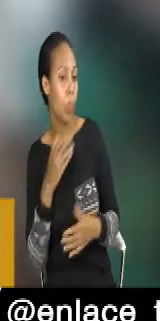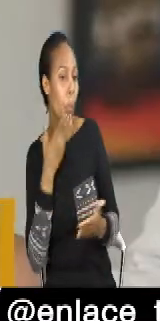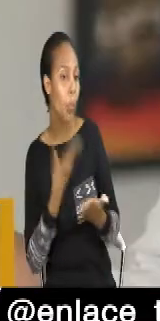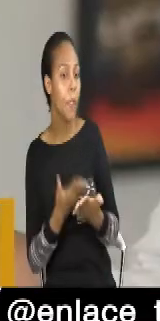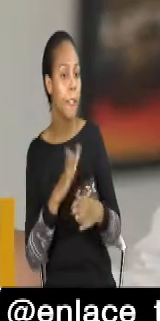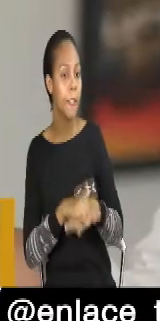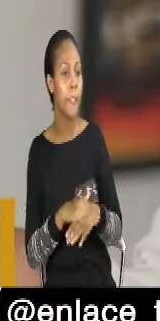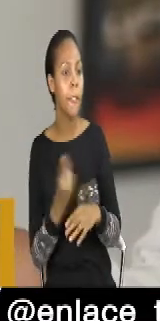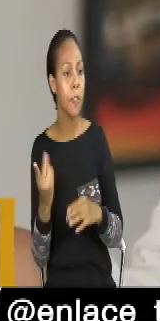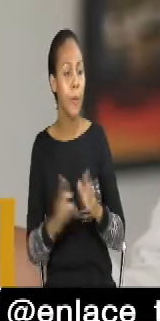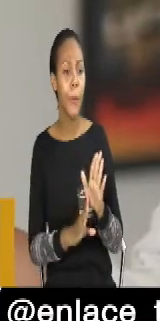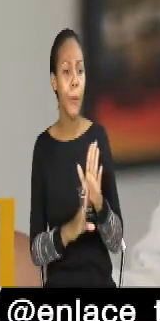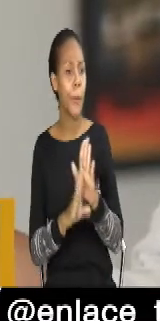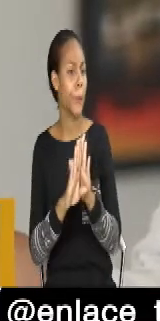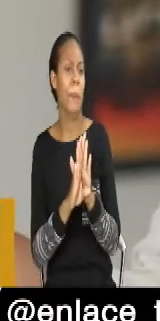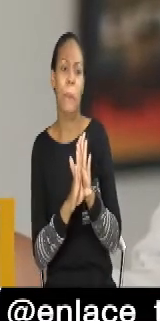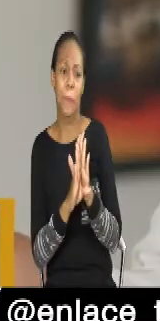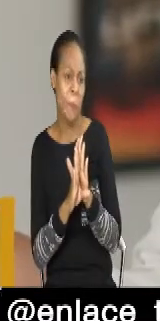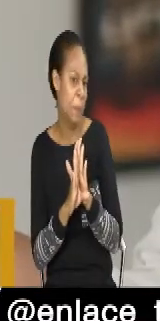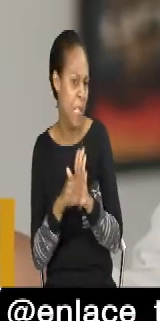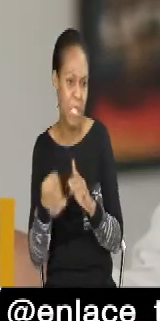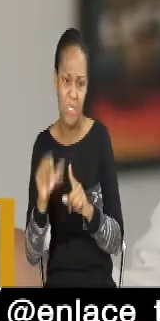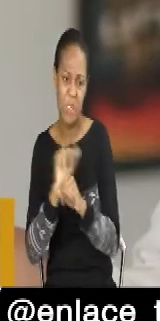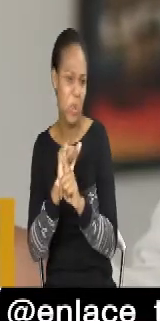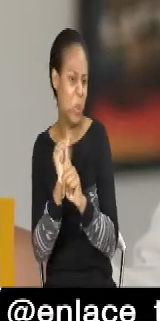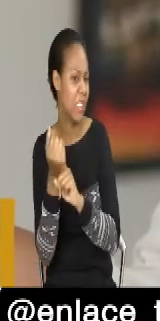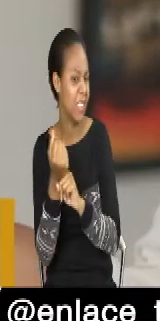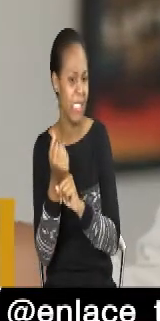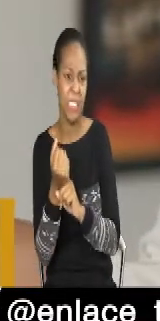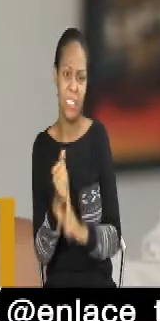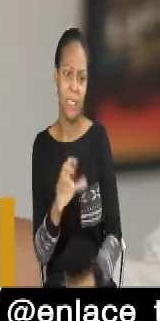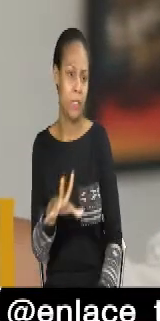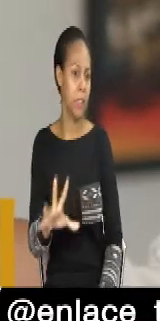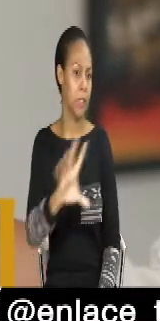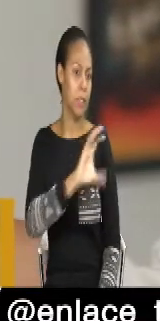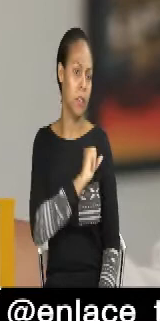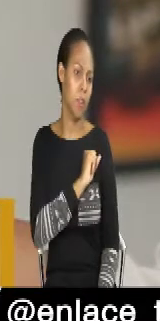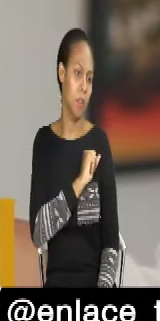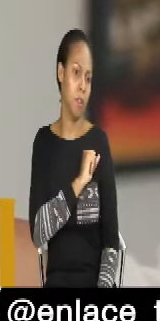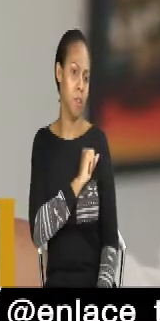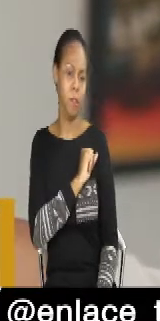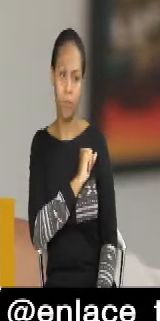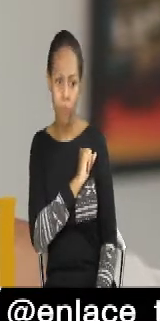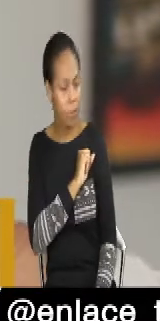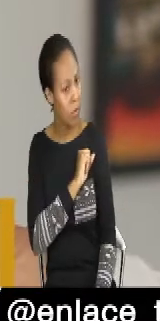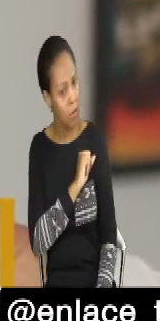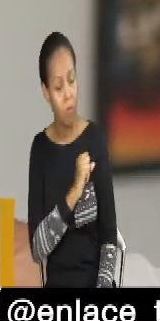sensibilización animal es una sociedad que tiene mucho que lamentar y que trabajar, y por